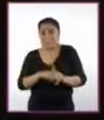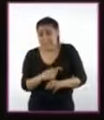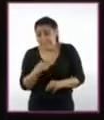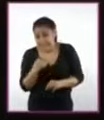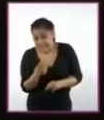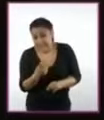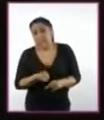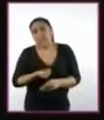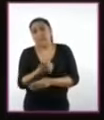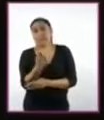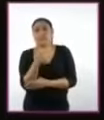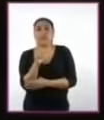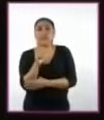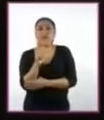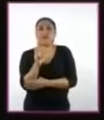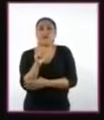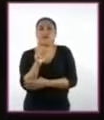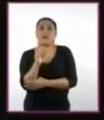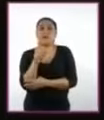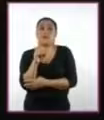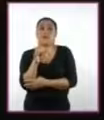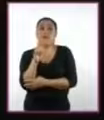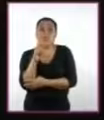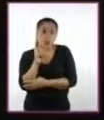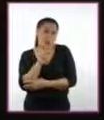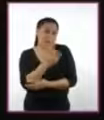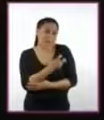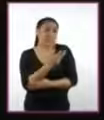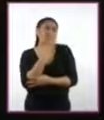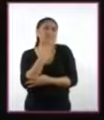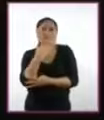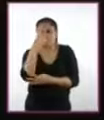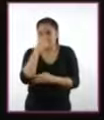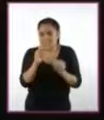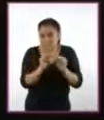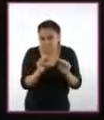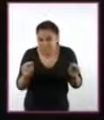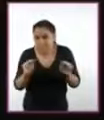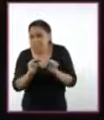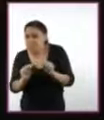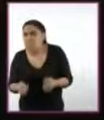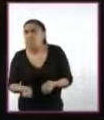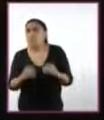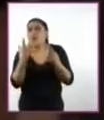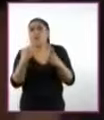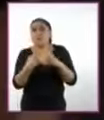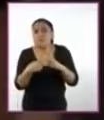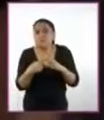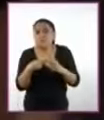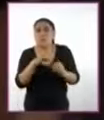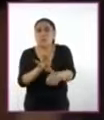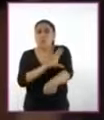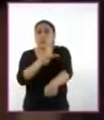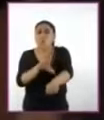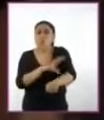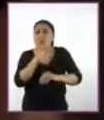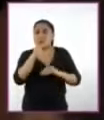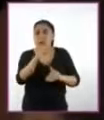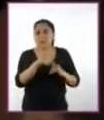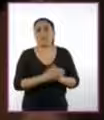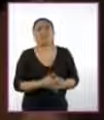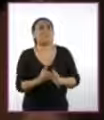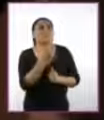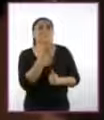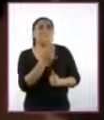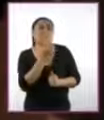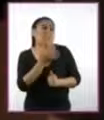convirtió en un galvanómetro, que se diseñó para detectar y medir corriente eléctrica. Simplemente era un